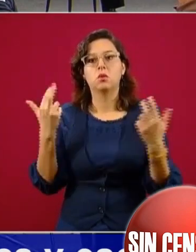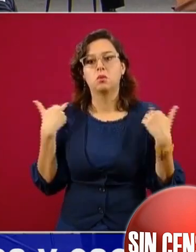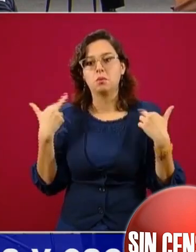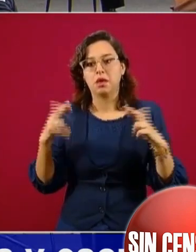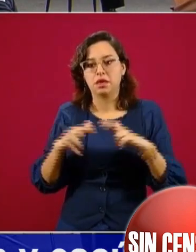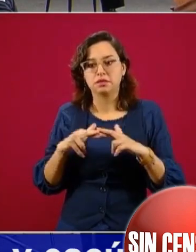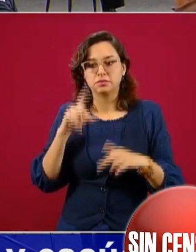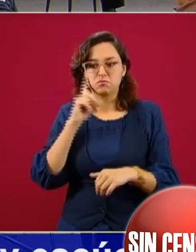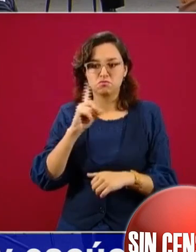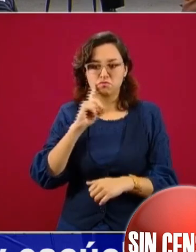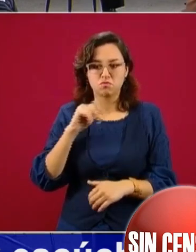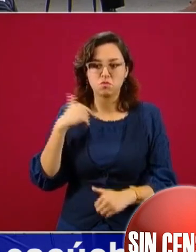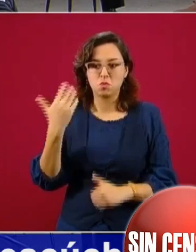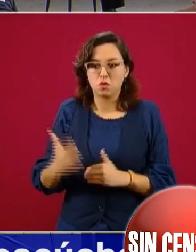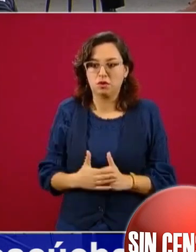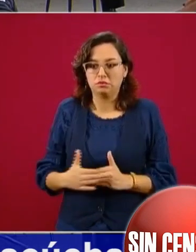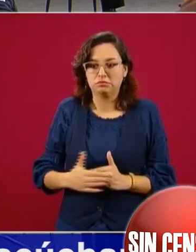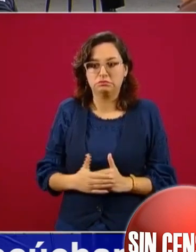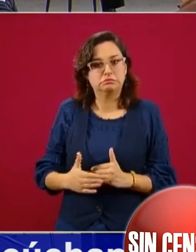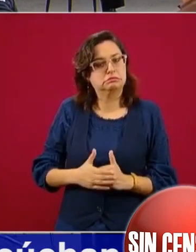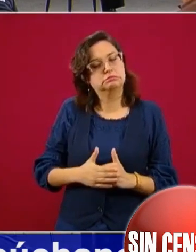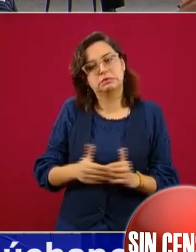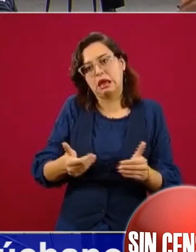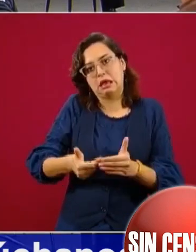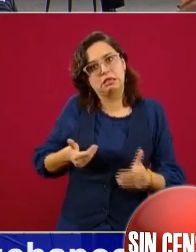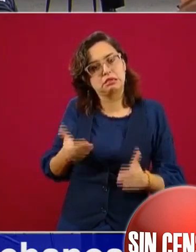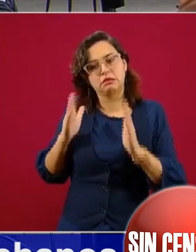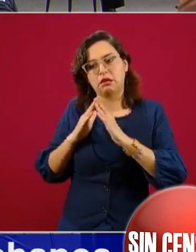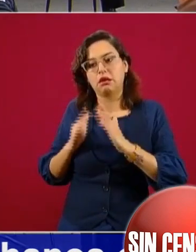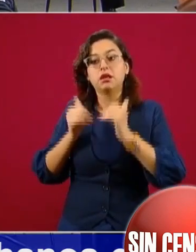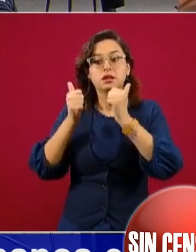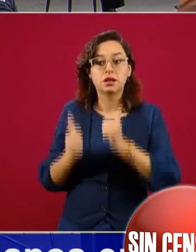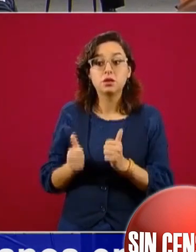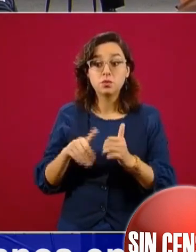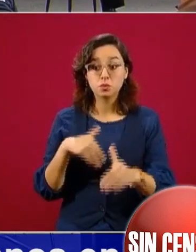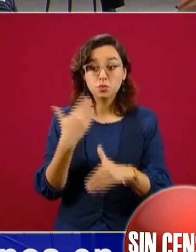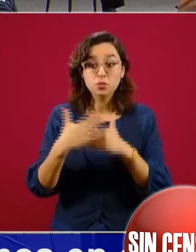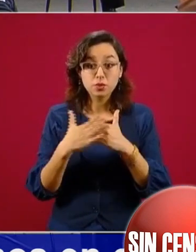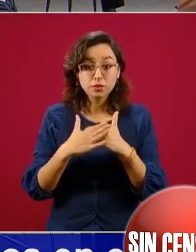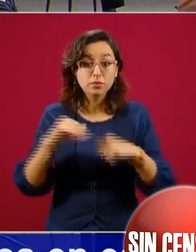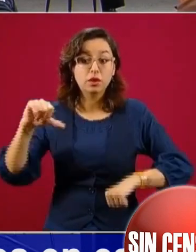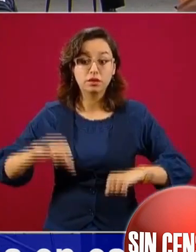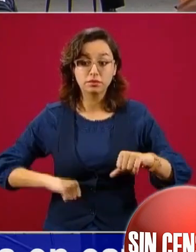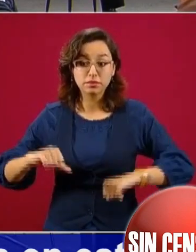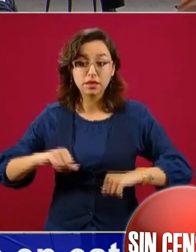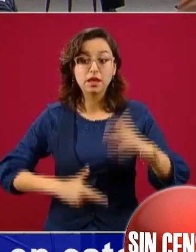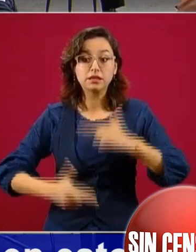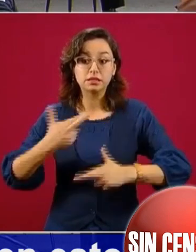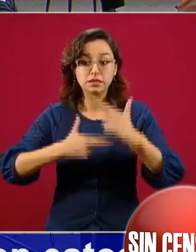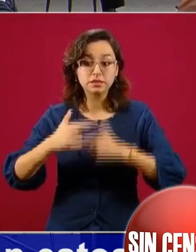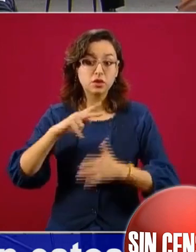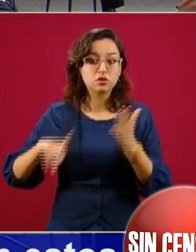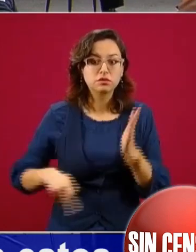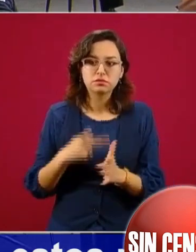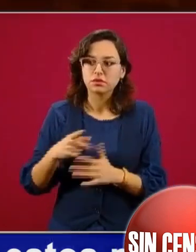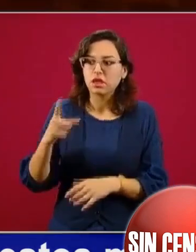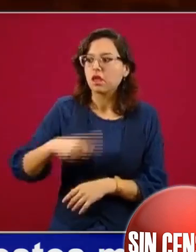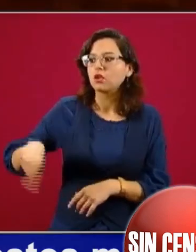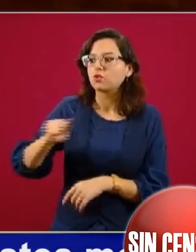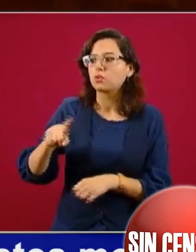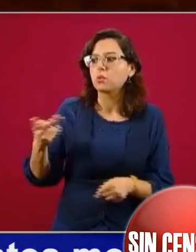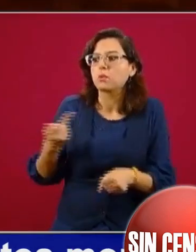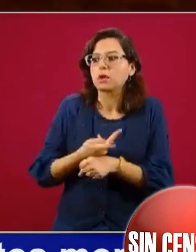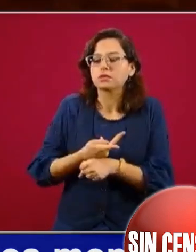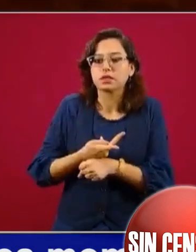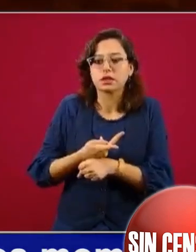maestras embarazadas. En ese sentido, ¿cuál va a ser la medida, obviamente, con respecto a los maestros y que así